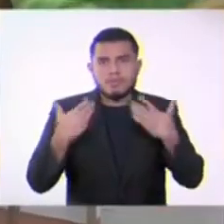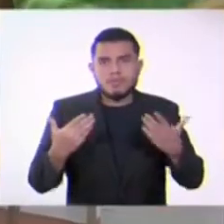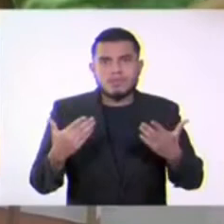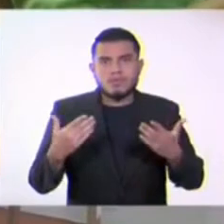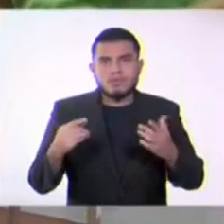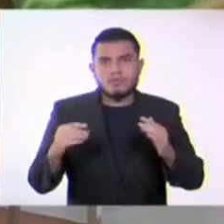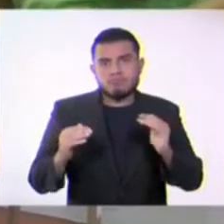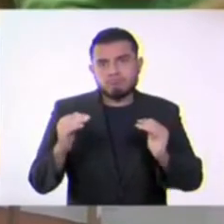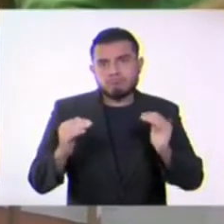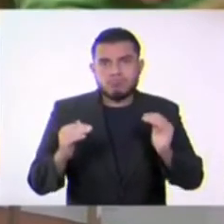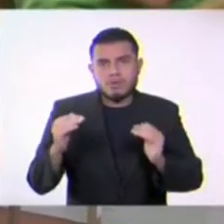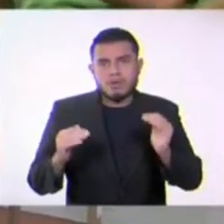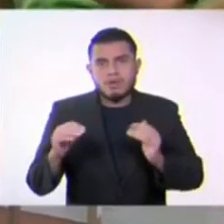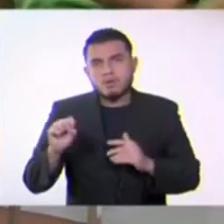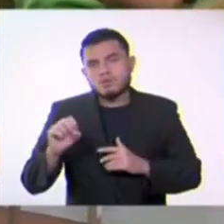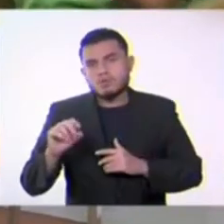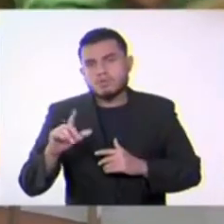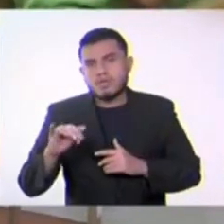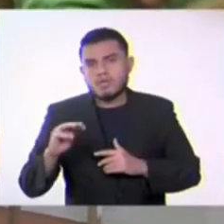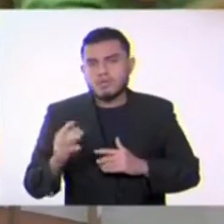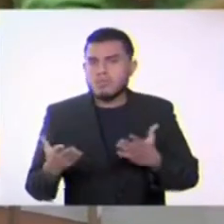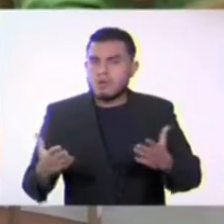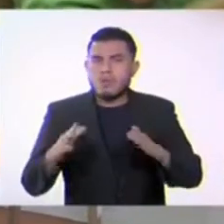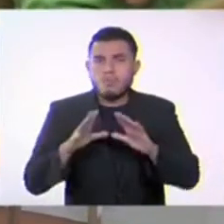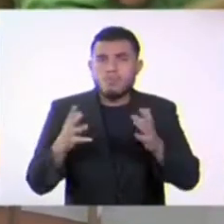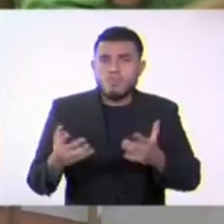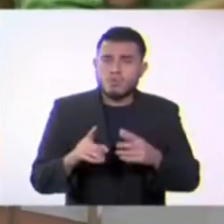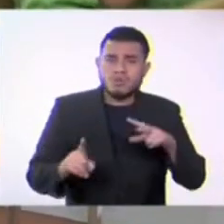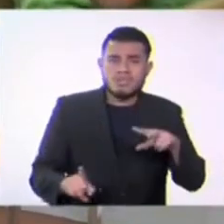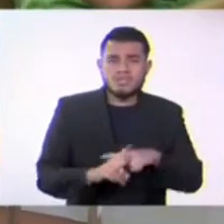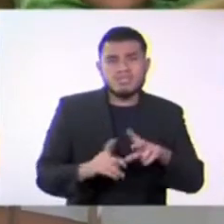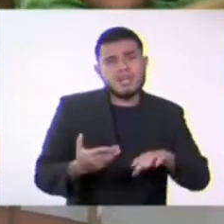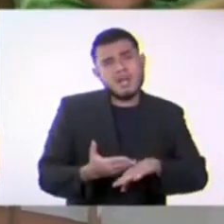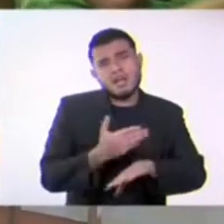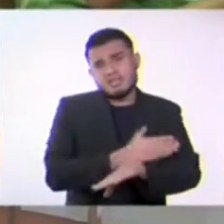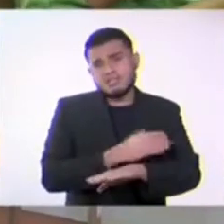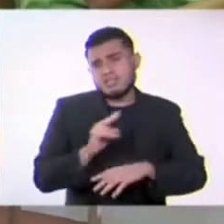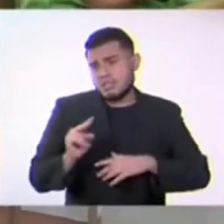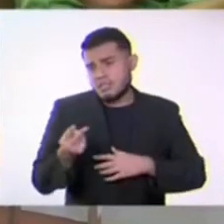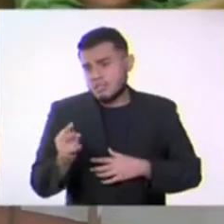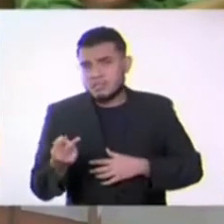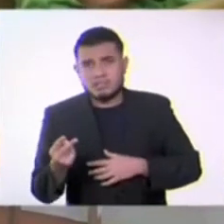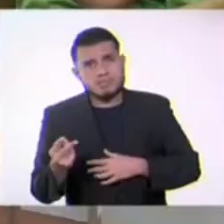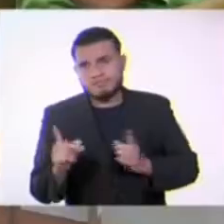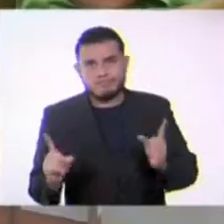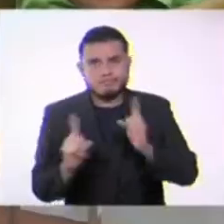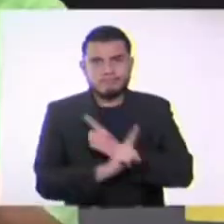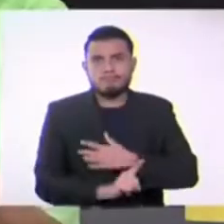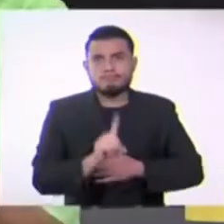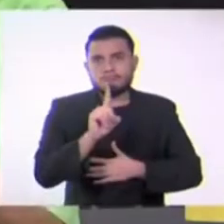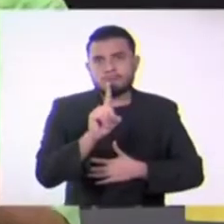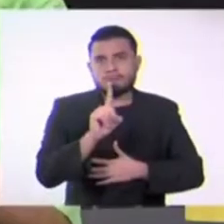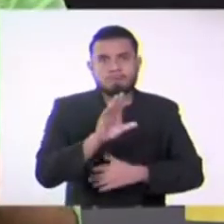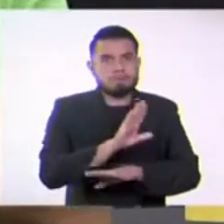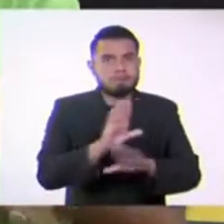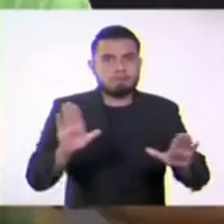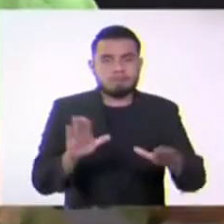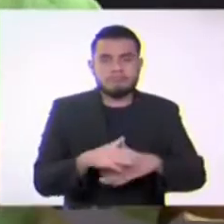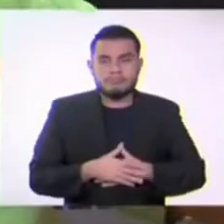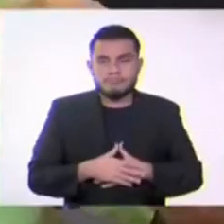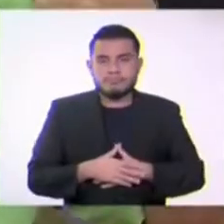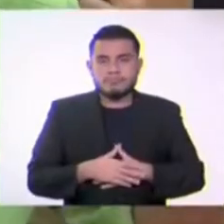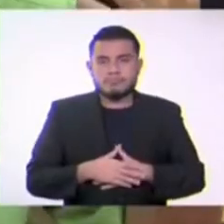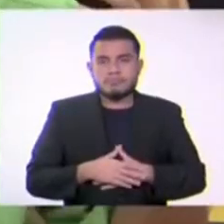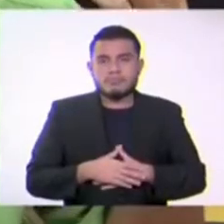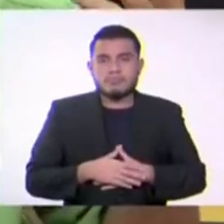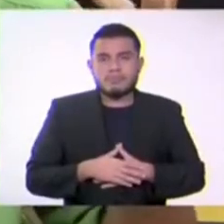mundo bipolar que existía durante la Guerra Fría termina de ser bipolar y se convierte en un mundo unipolar y que